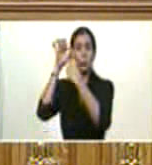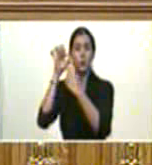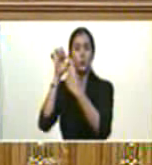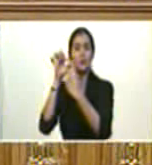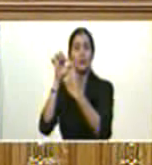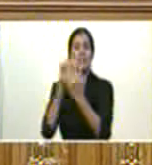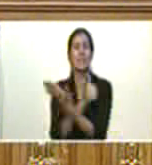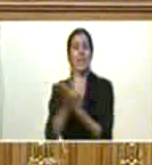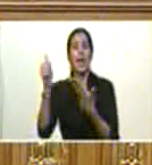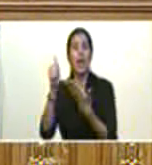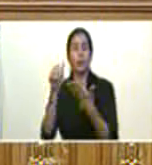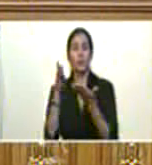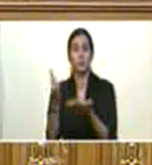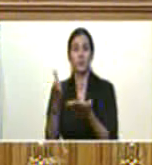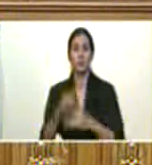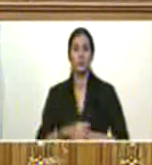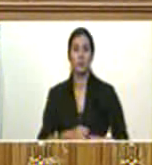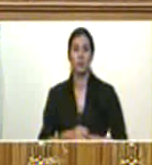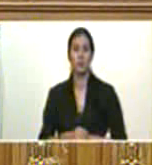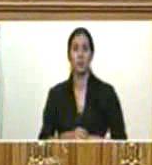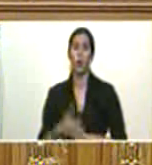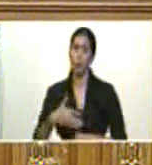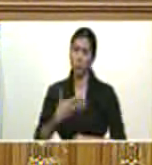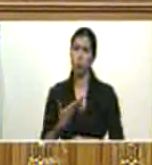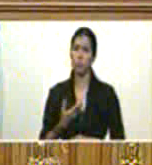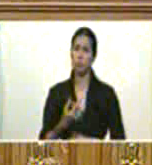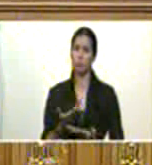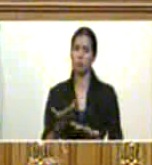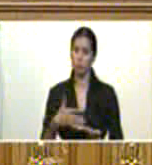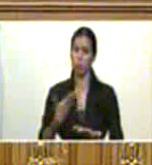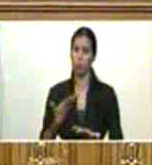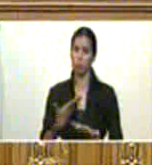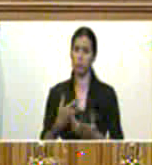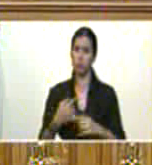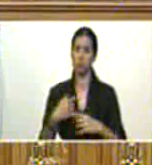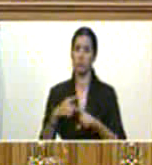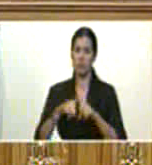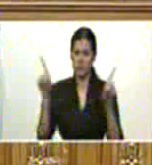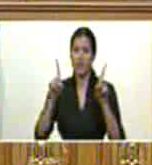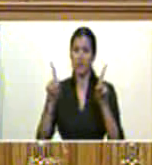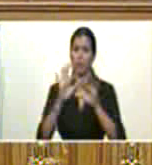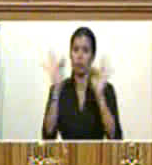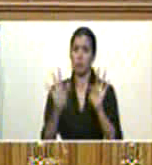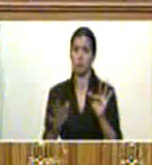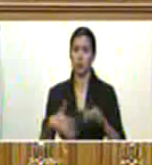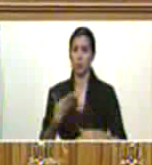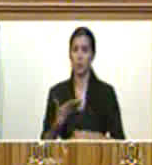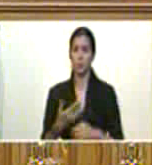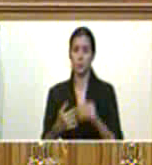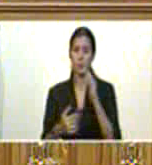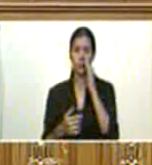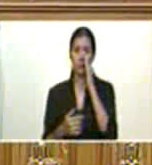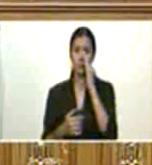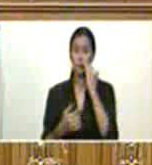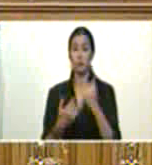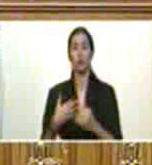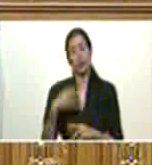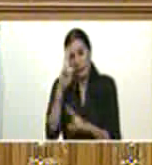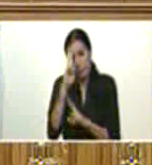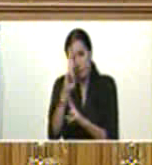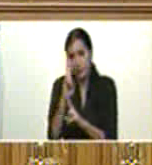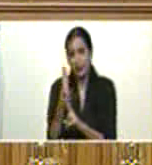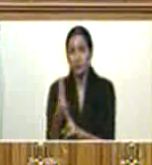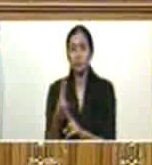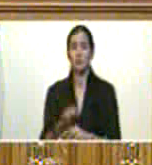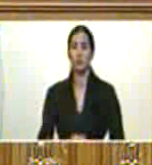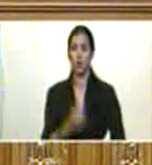Pudo haberse hecho de otra forma. Yo le traje como obsequio, con todo el respeto, así